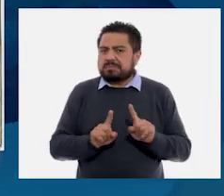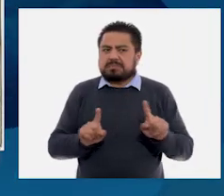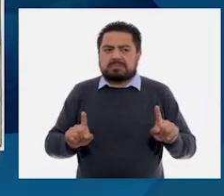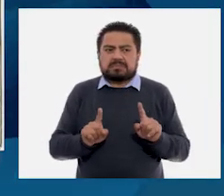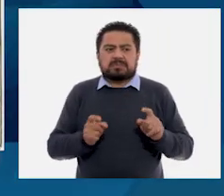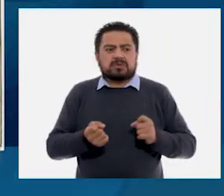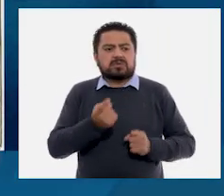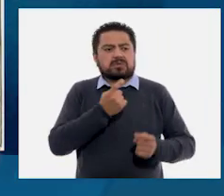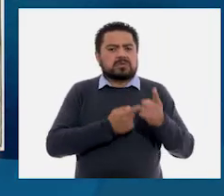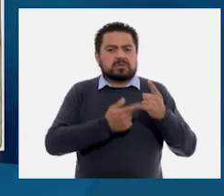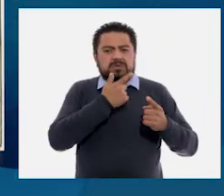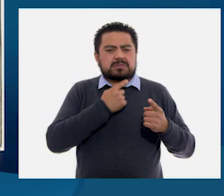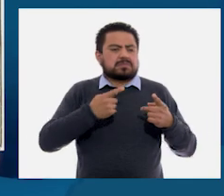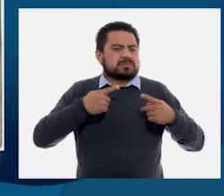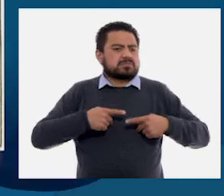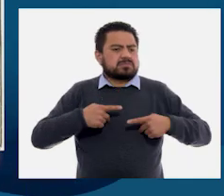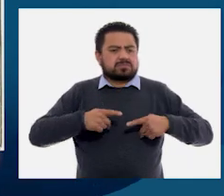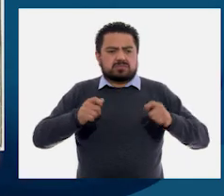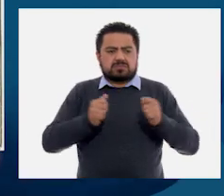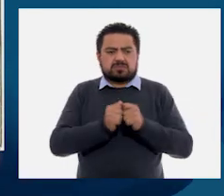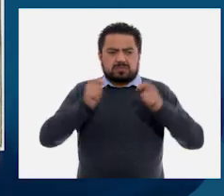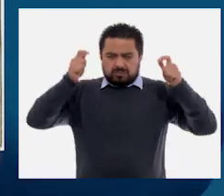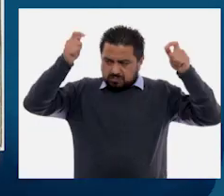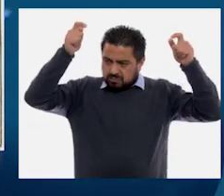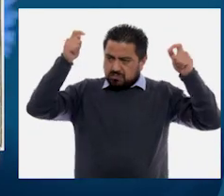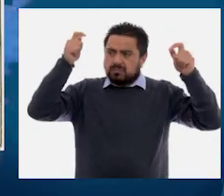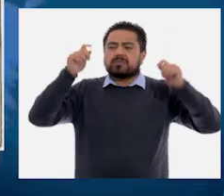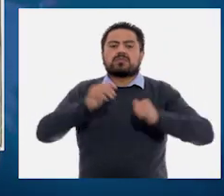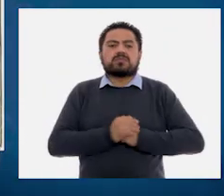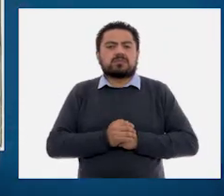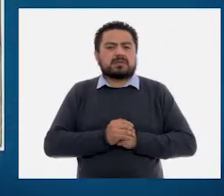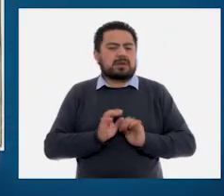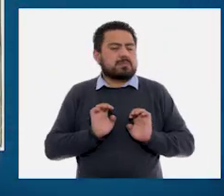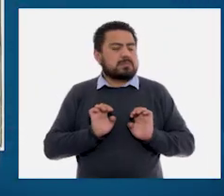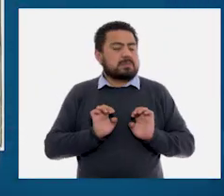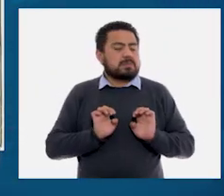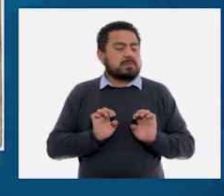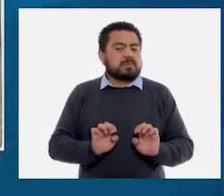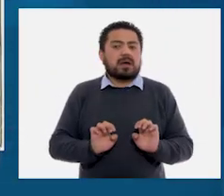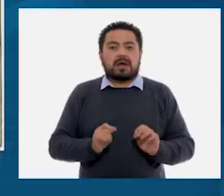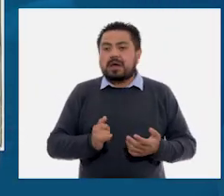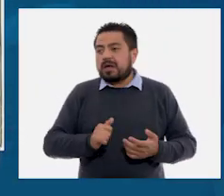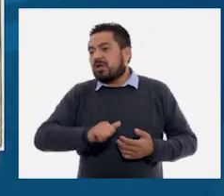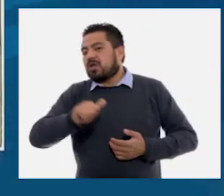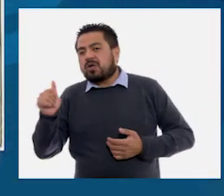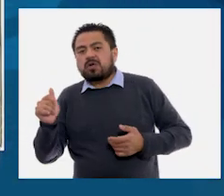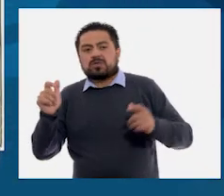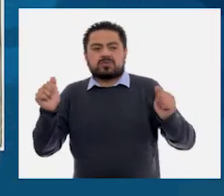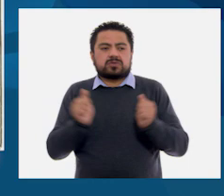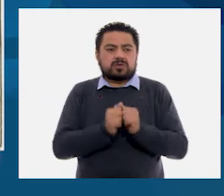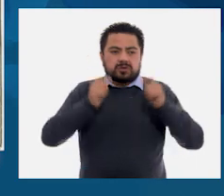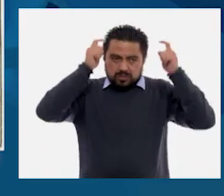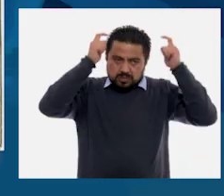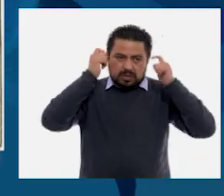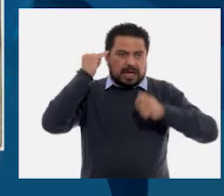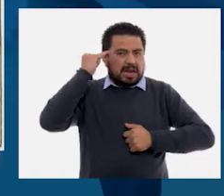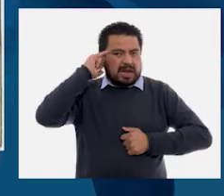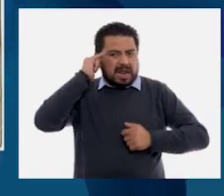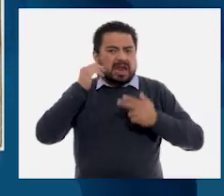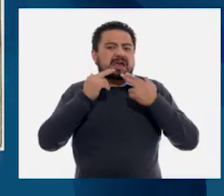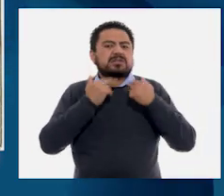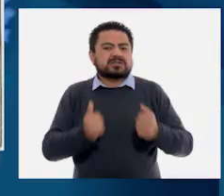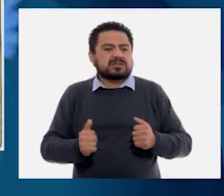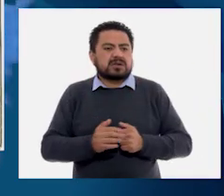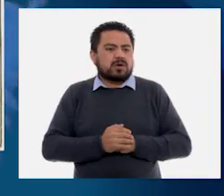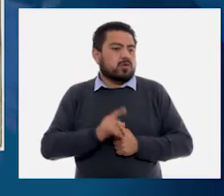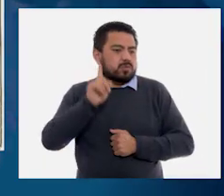Unos hombres van vestidos con sombrero de copa, muy elegantes, y otros con sombrero ranchero.